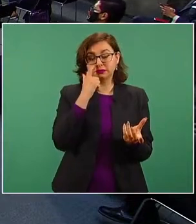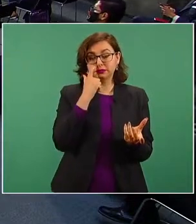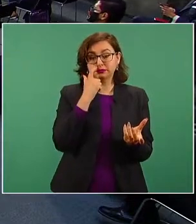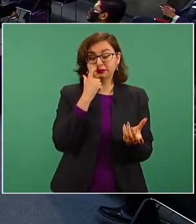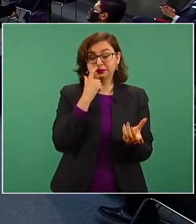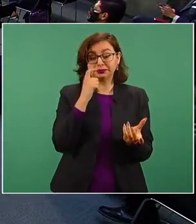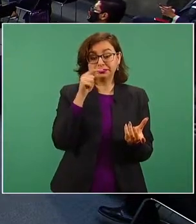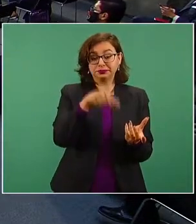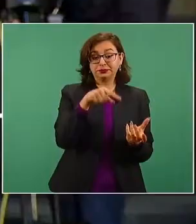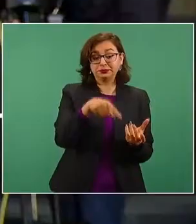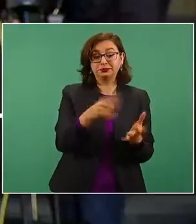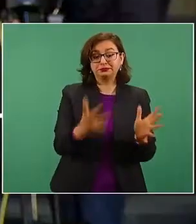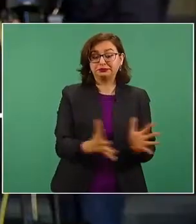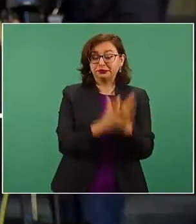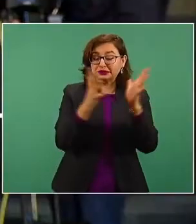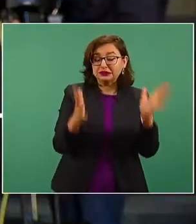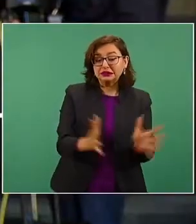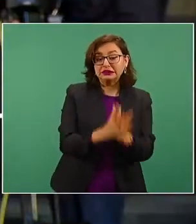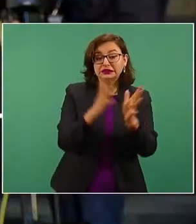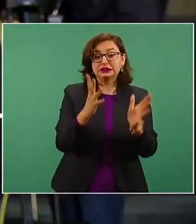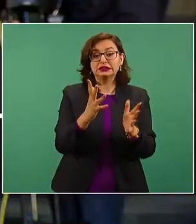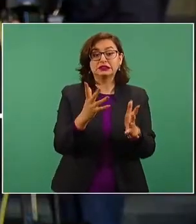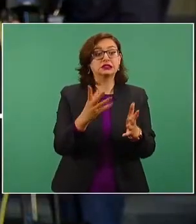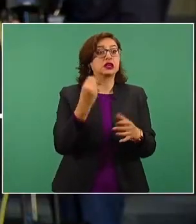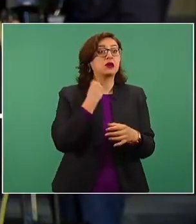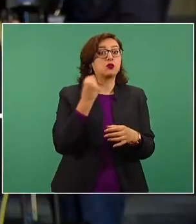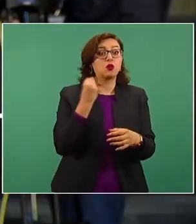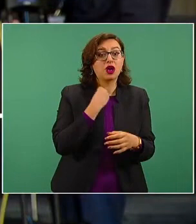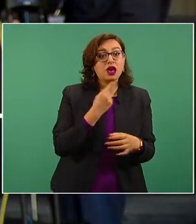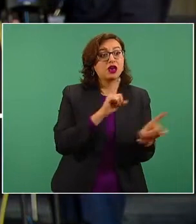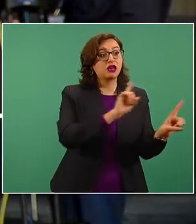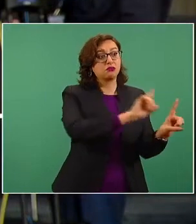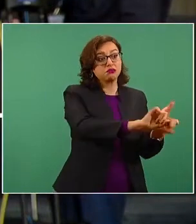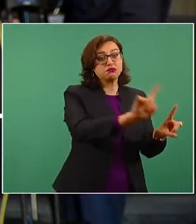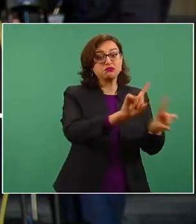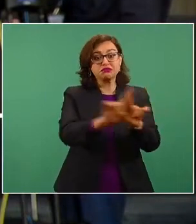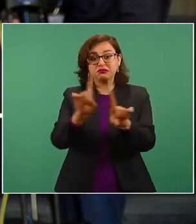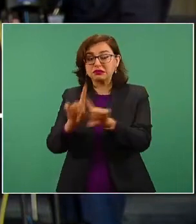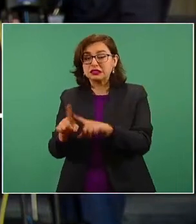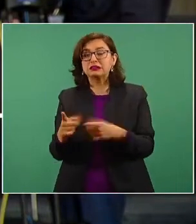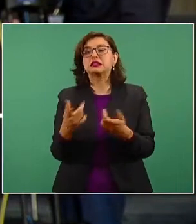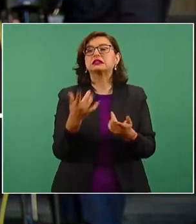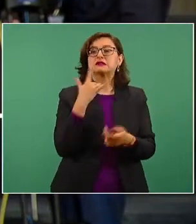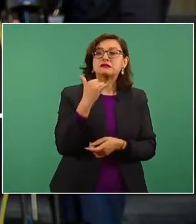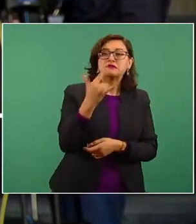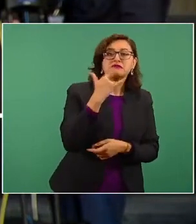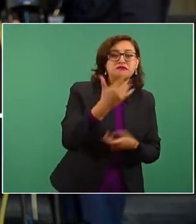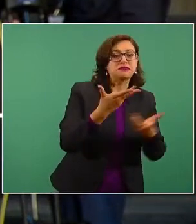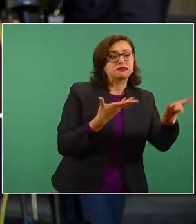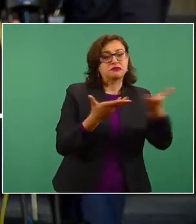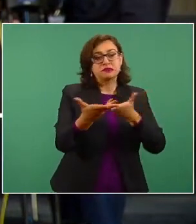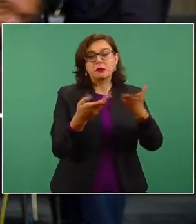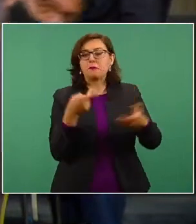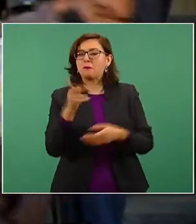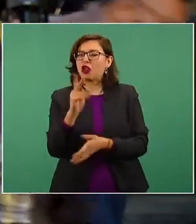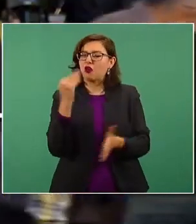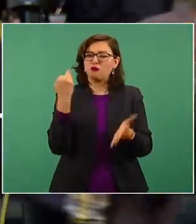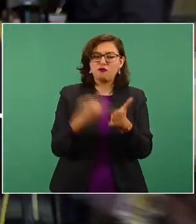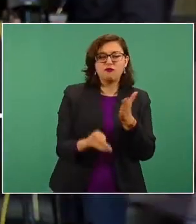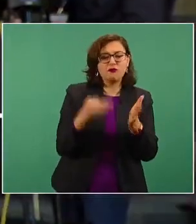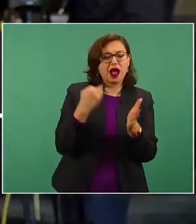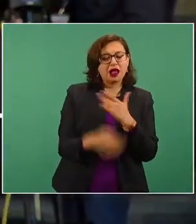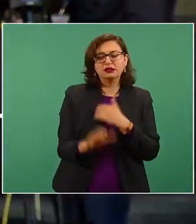la participación, un convenio con despachos jurídicos. ¿Qué falta ahí? ¿Qué nos puede explicar un